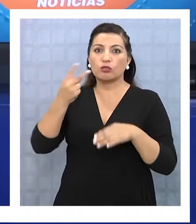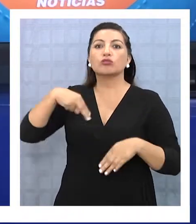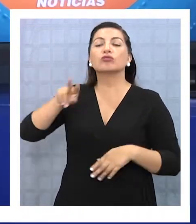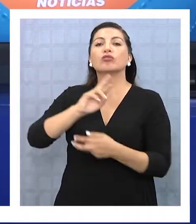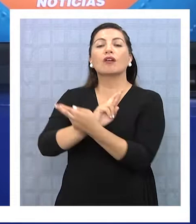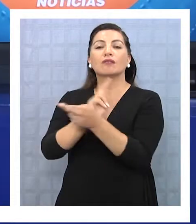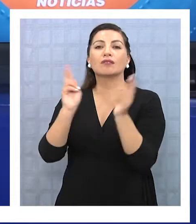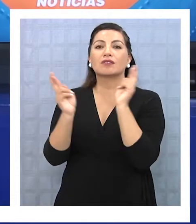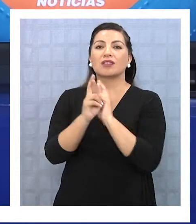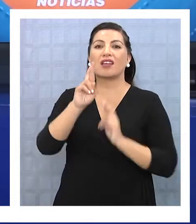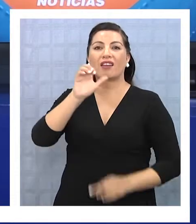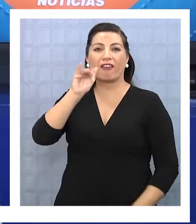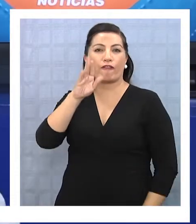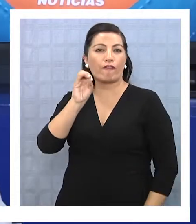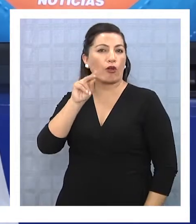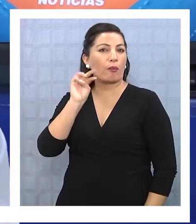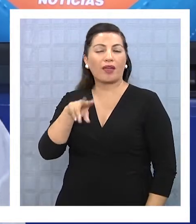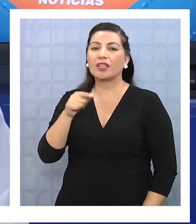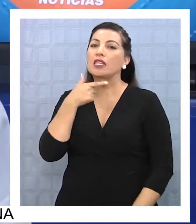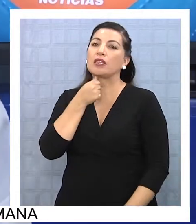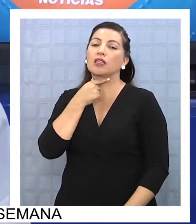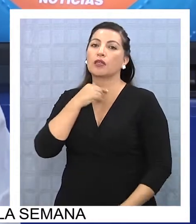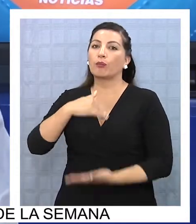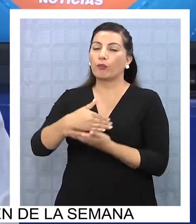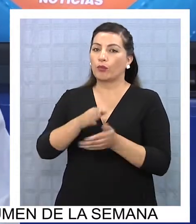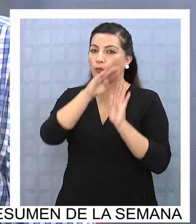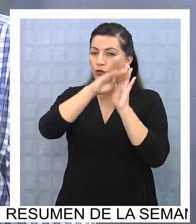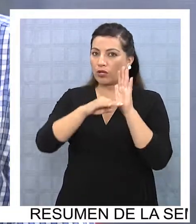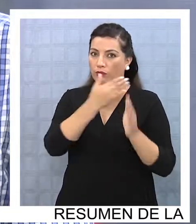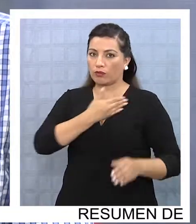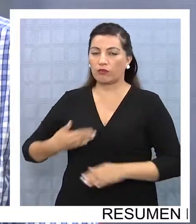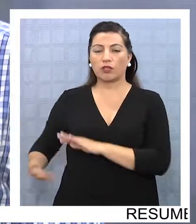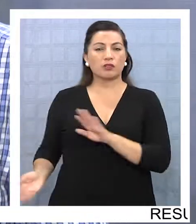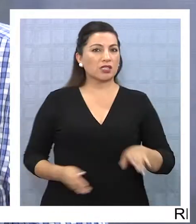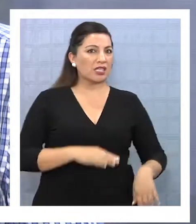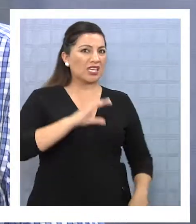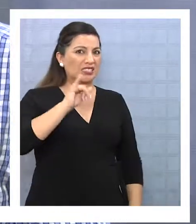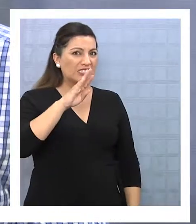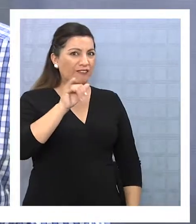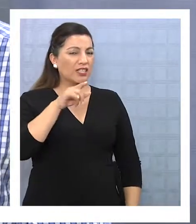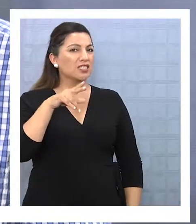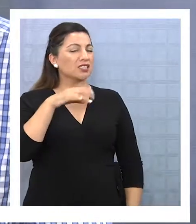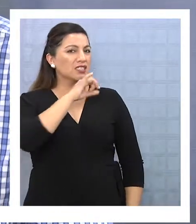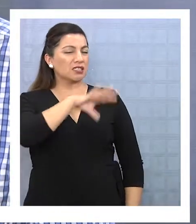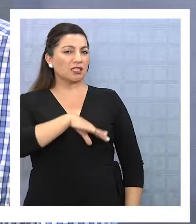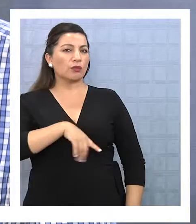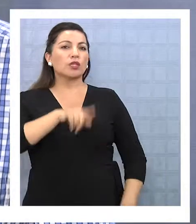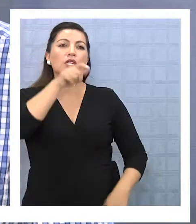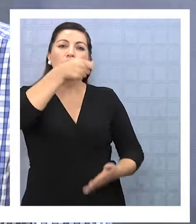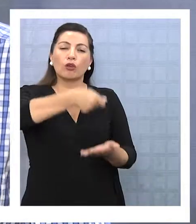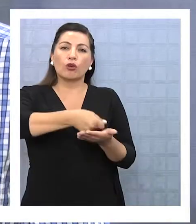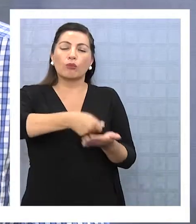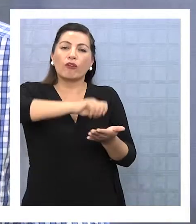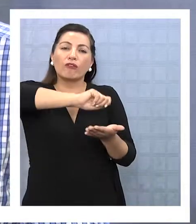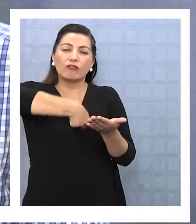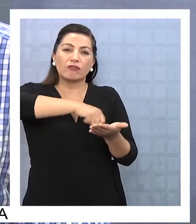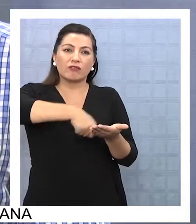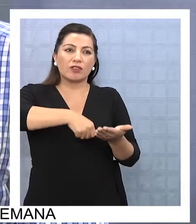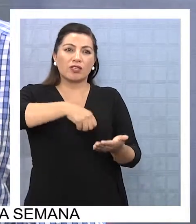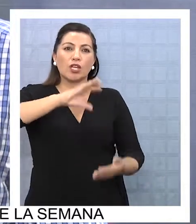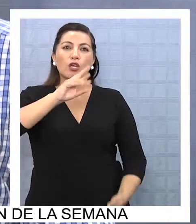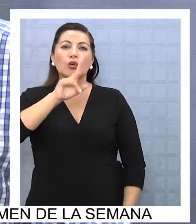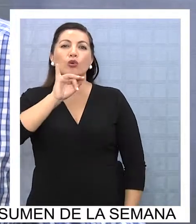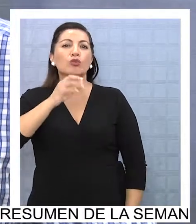estamos trabajando intensamente, va a ser parte de nuestro programa de gobierno. Según Ciberchile, en los años 90 usted compró firmas de Manuel Cruzat que